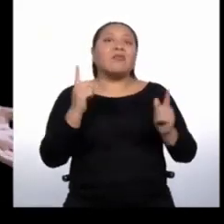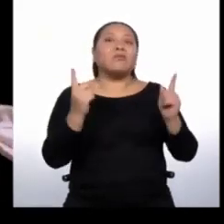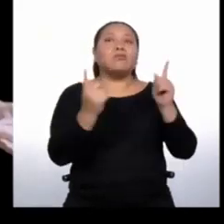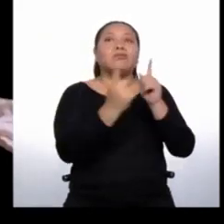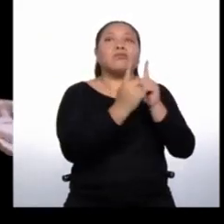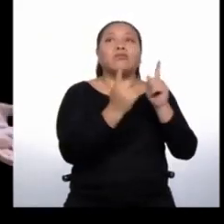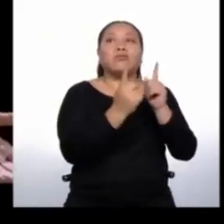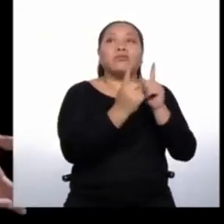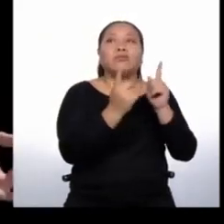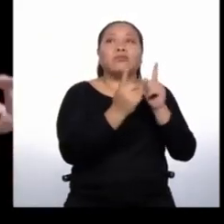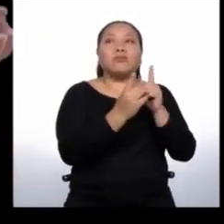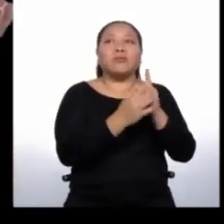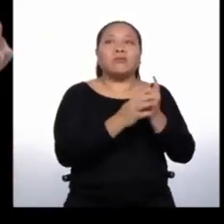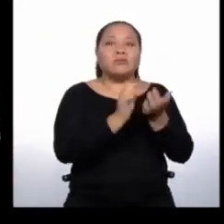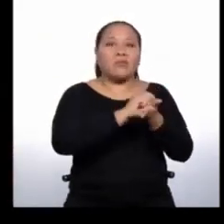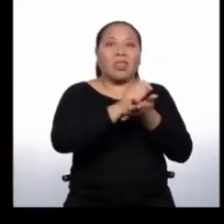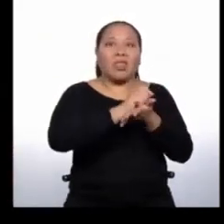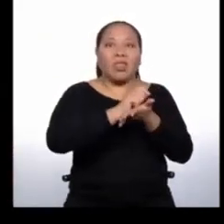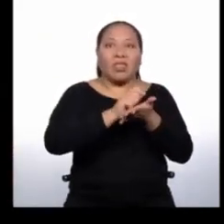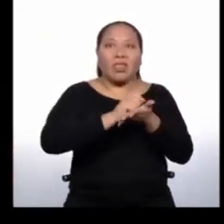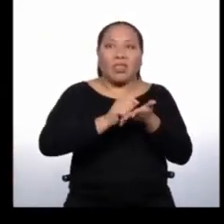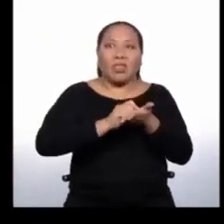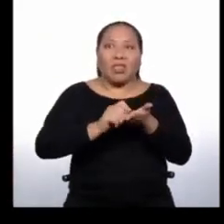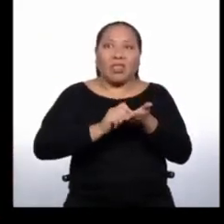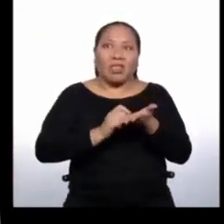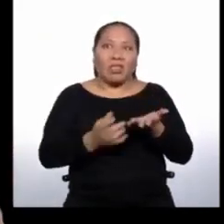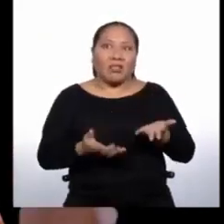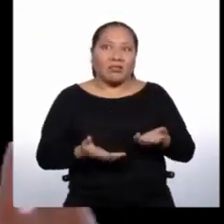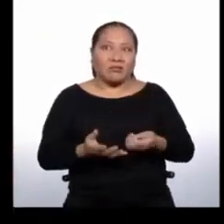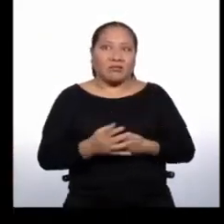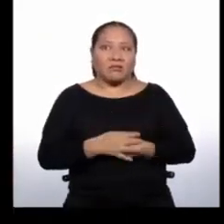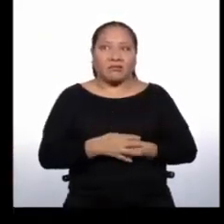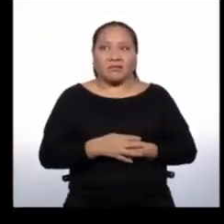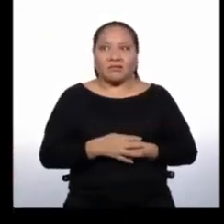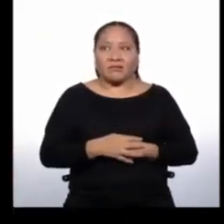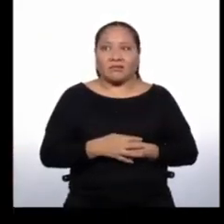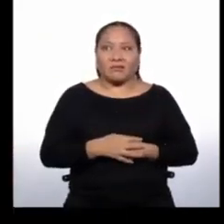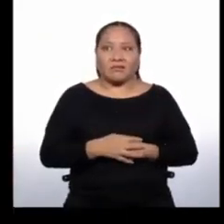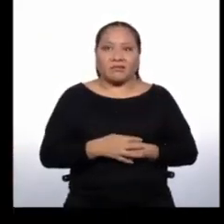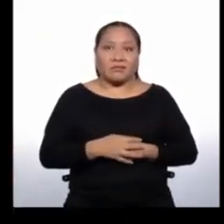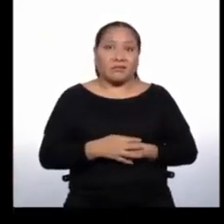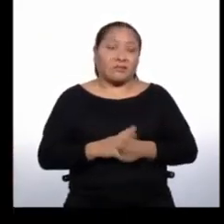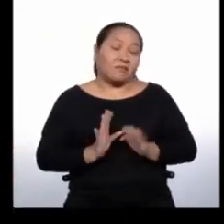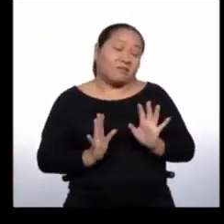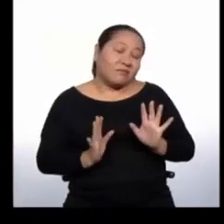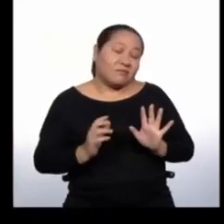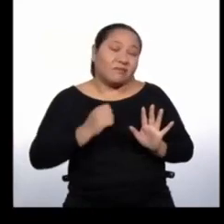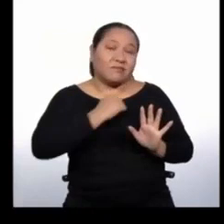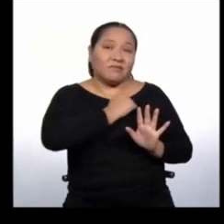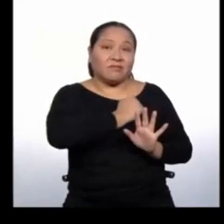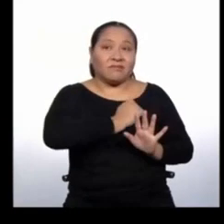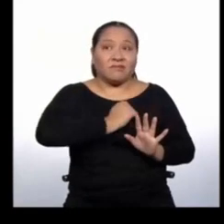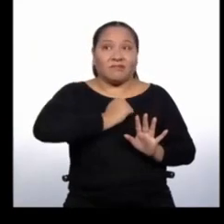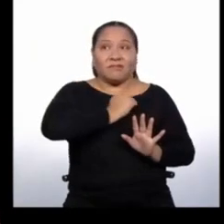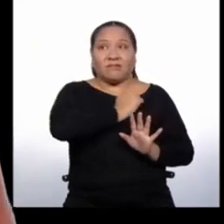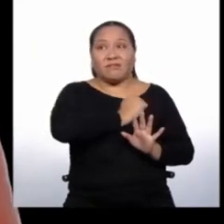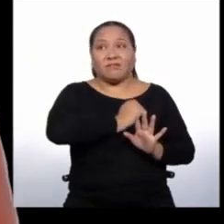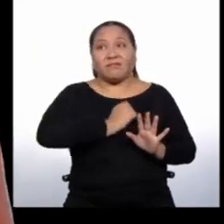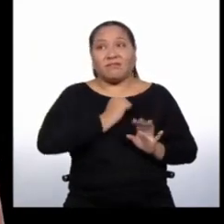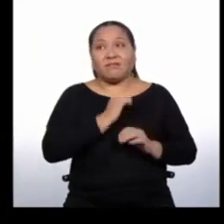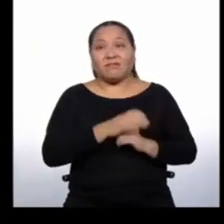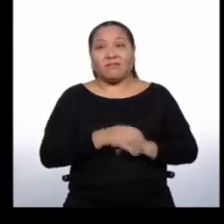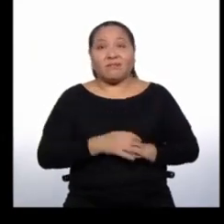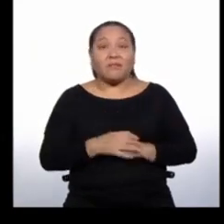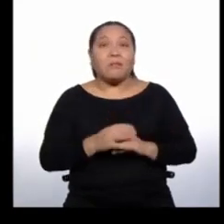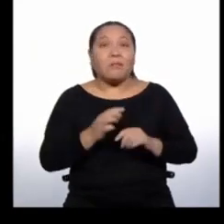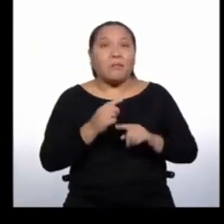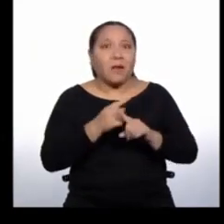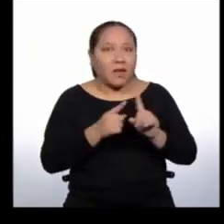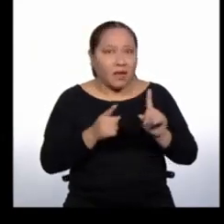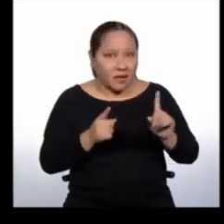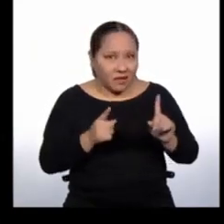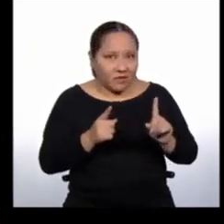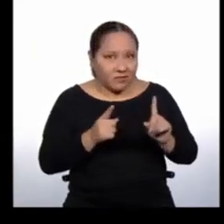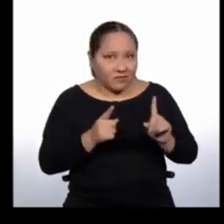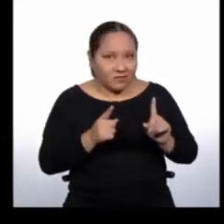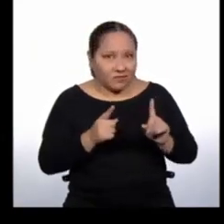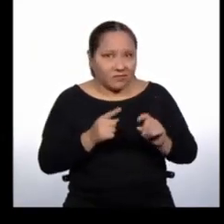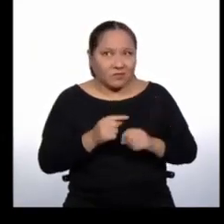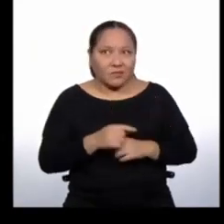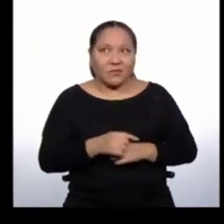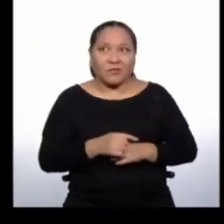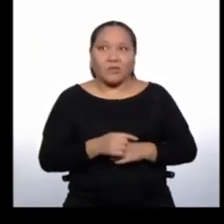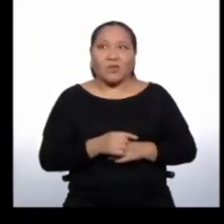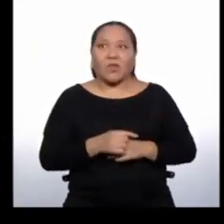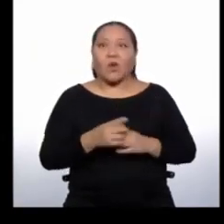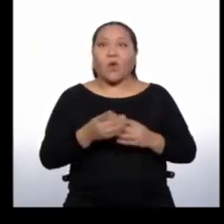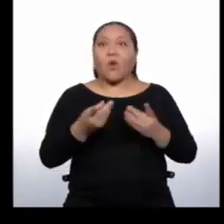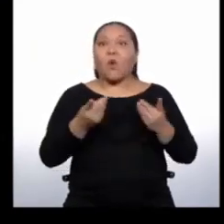taquígrafo a mano que pudiera copiarla con puntos y comas. Y es una lástima por mi fe. Pero basta decir que